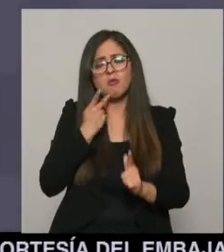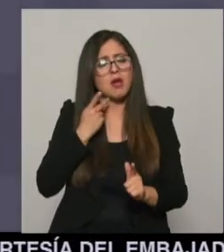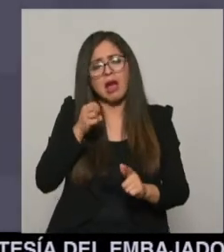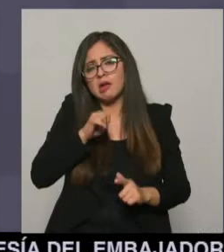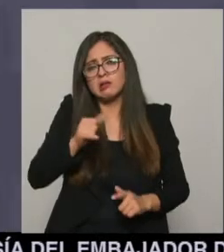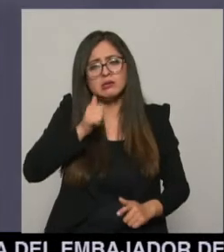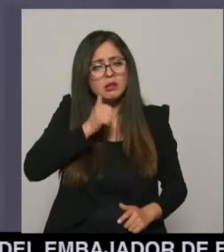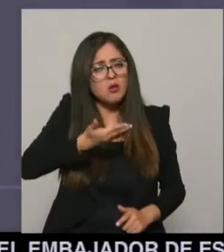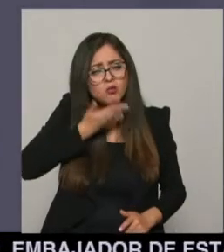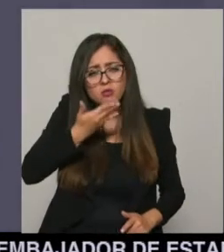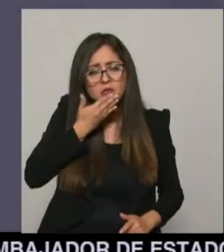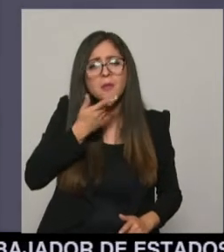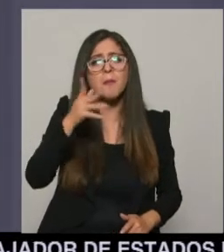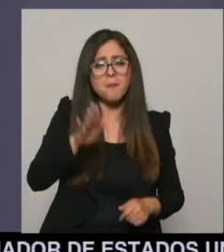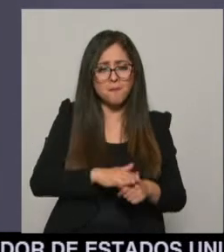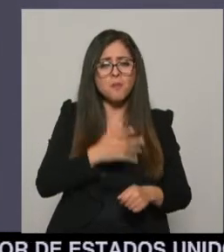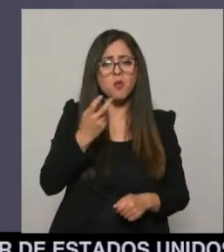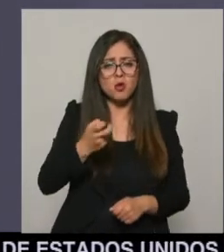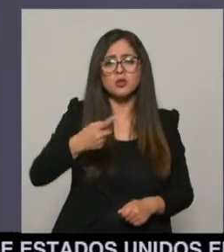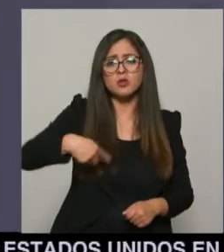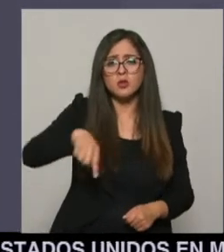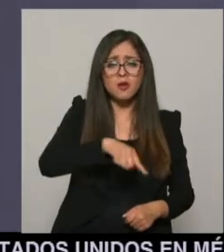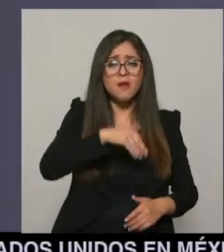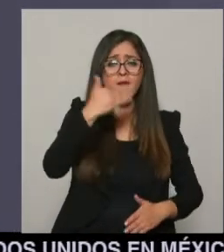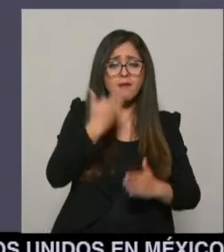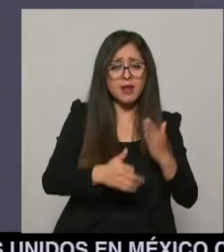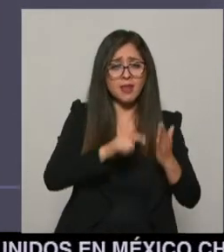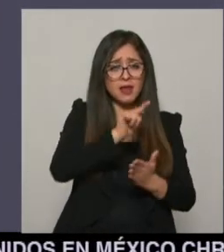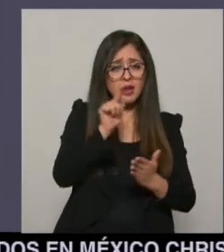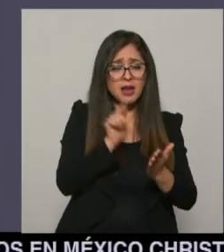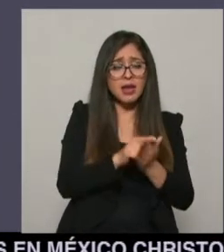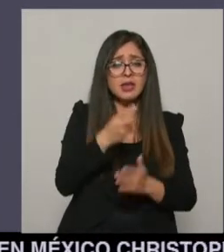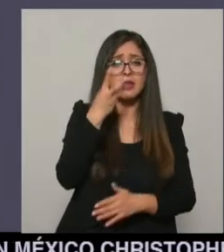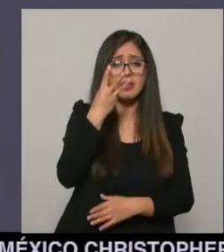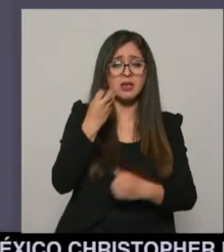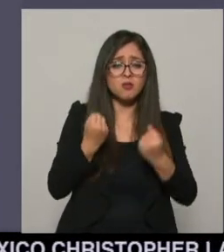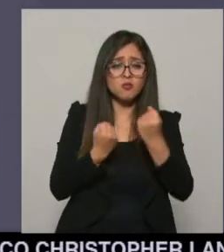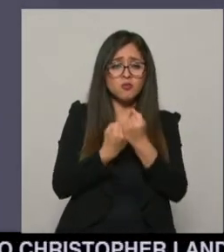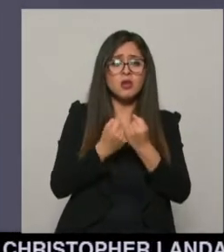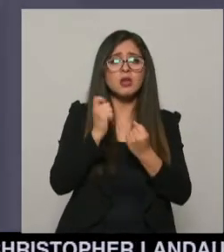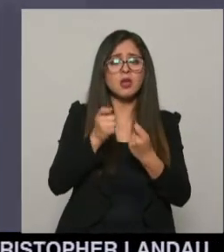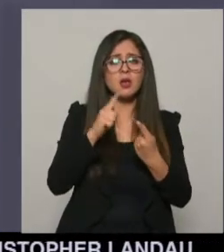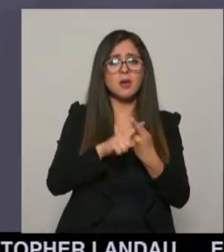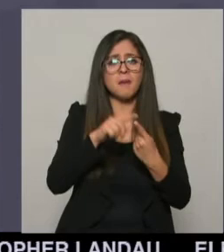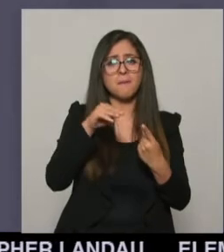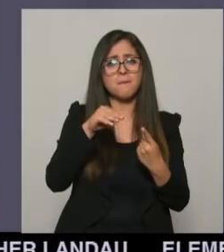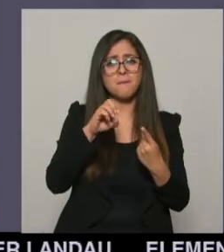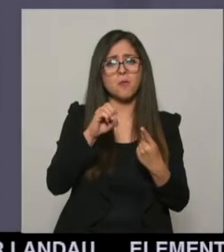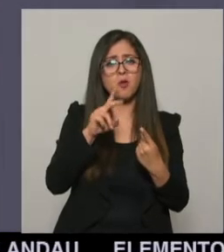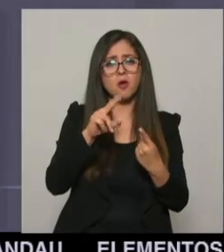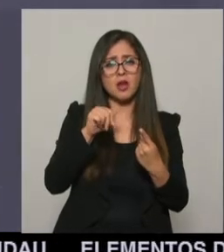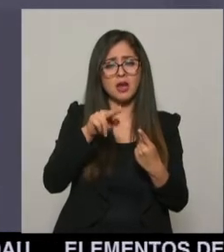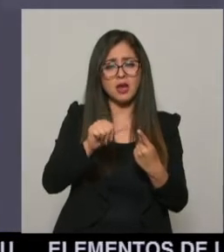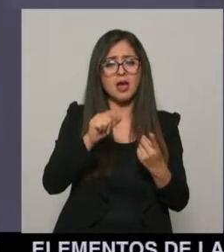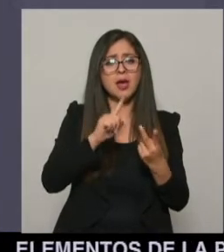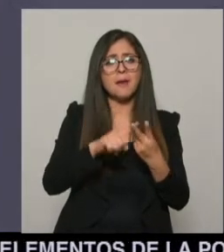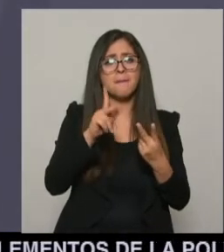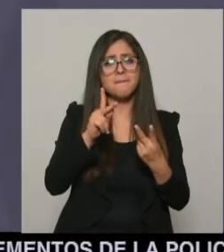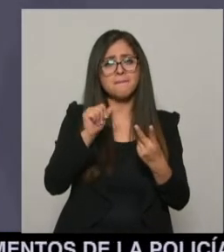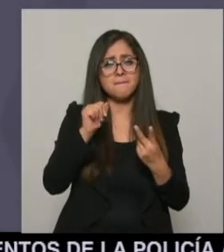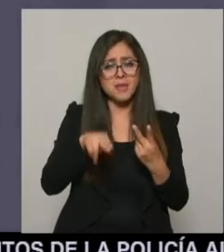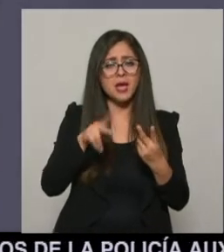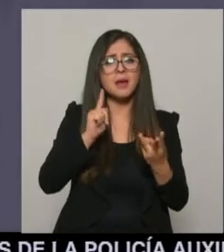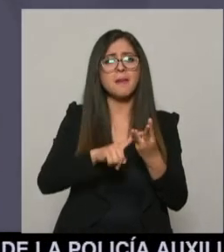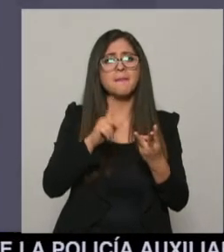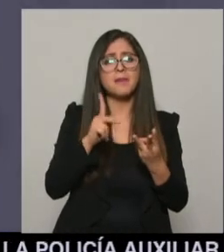consideración. Lo que sí tenemos que decir, por eso decíamos que de manera ilegal, las 3 principales fuerzas de la ciudad es Morena, es el PAN y es el PRD. Intentan